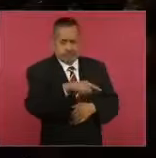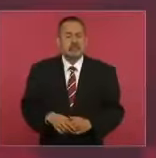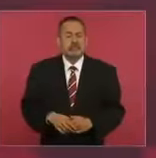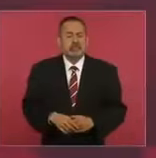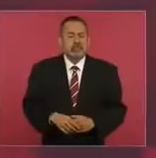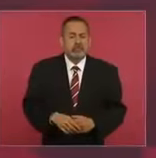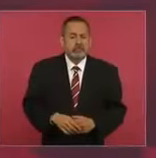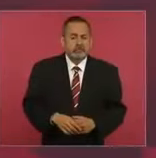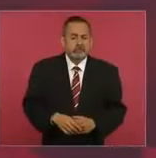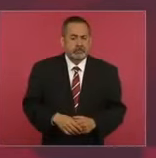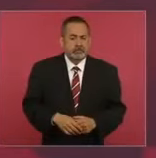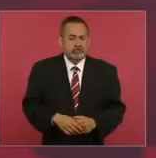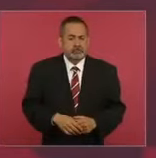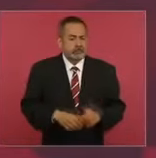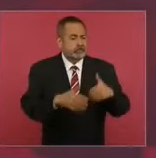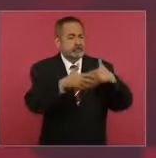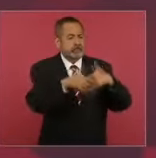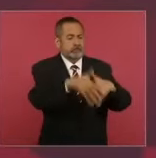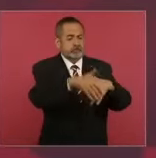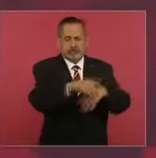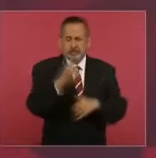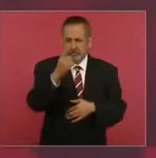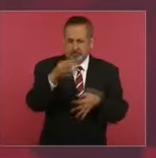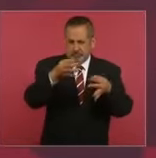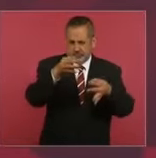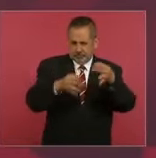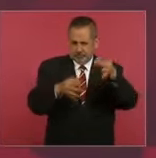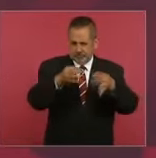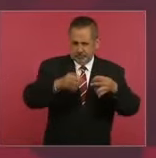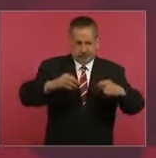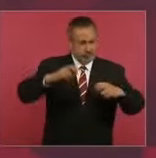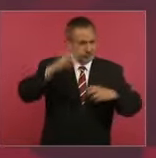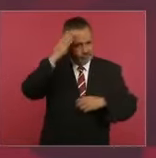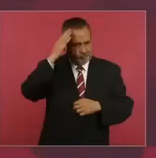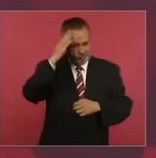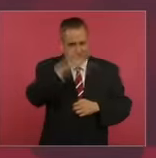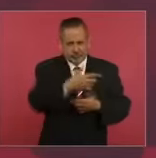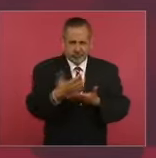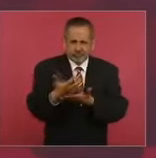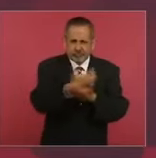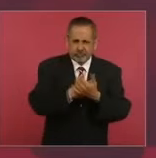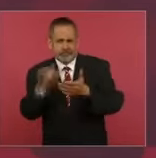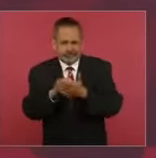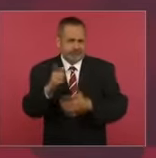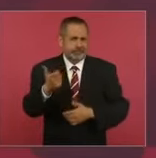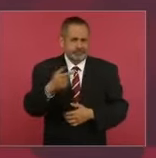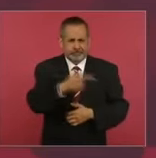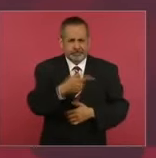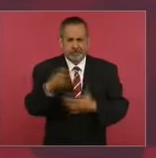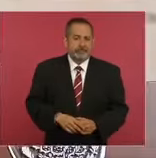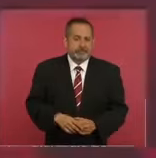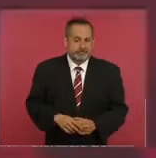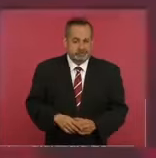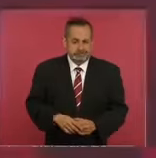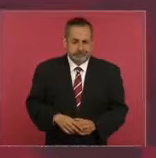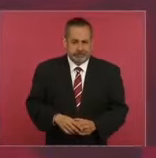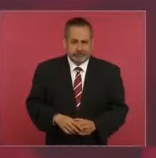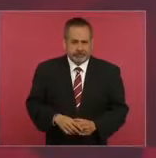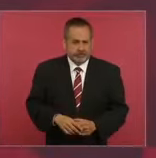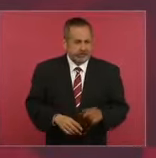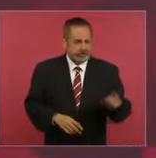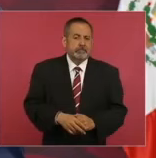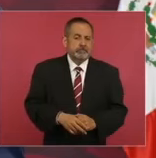Por ejemplo, marcha un ministro, ¿no?, que gana 700,000 pesos mensuales. Le debería